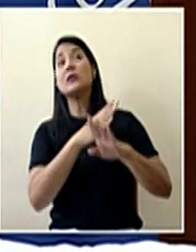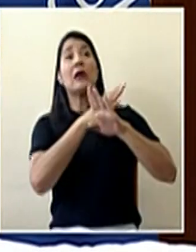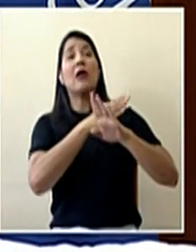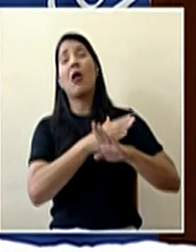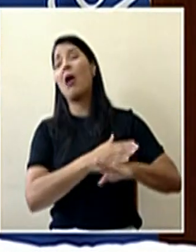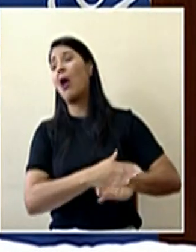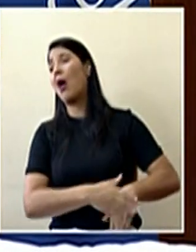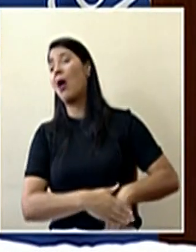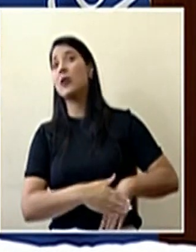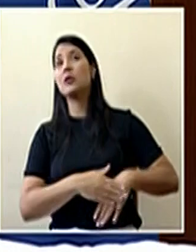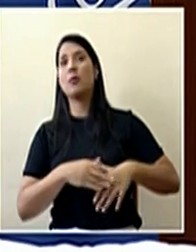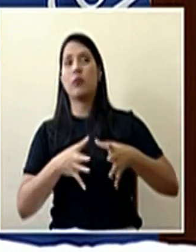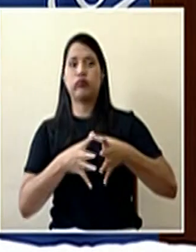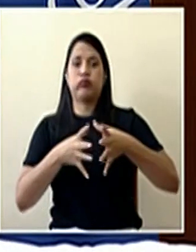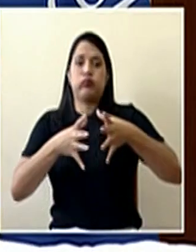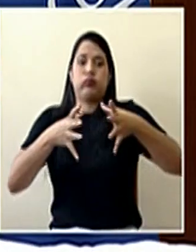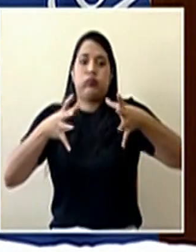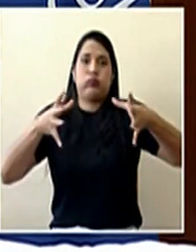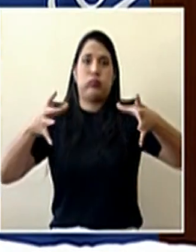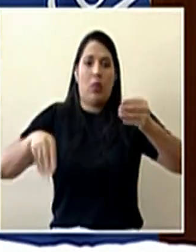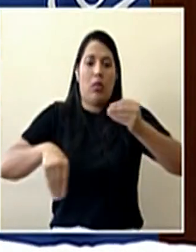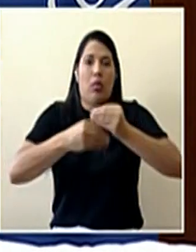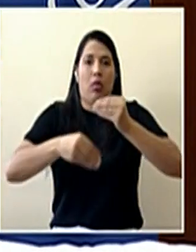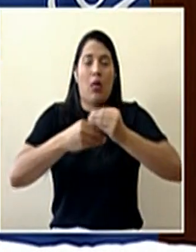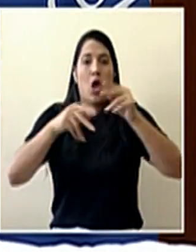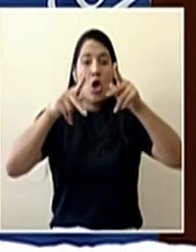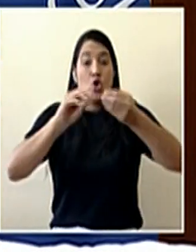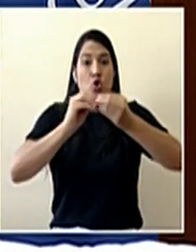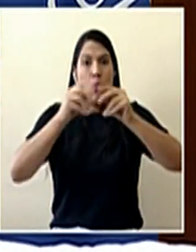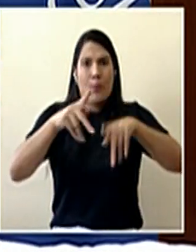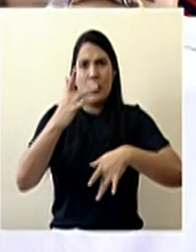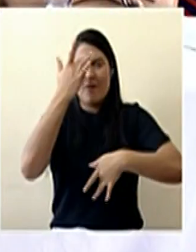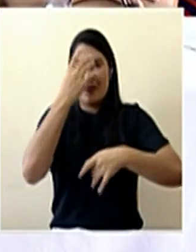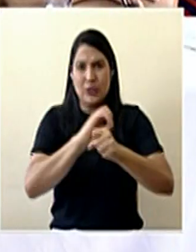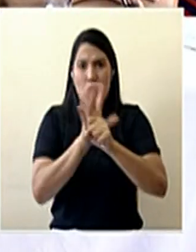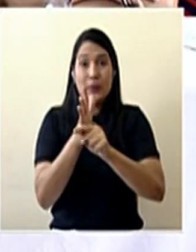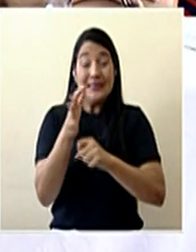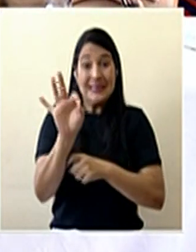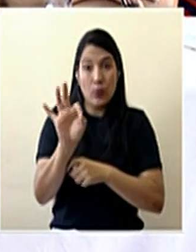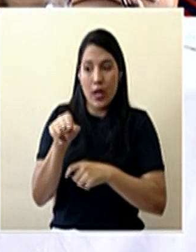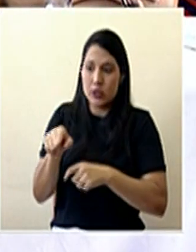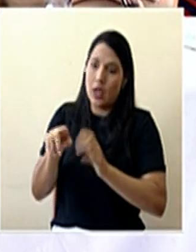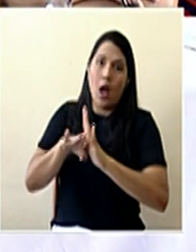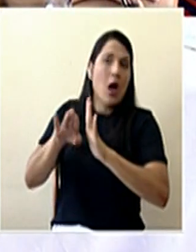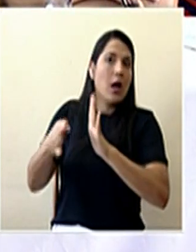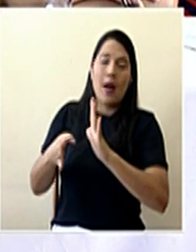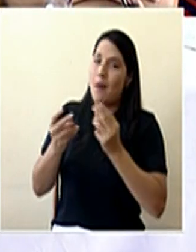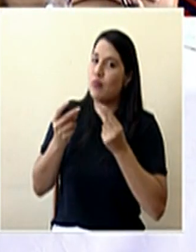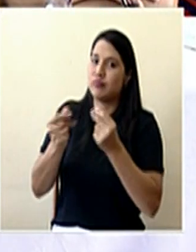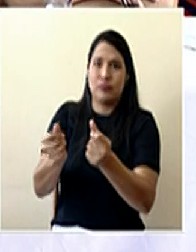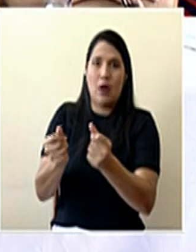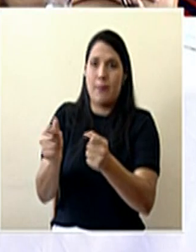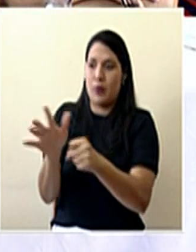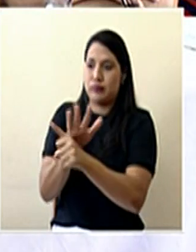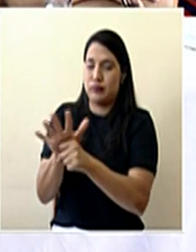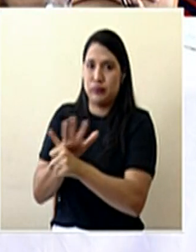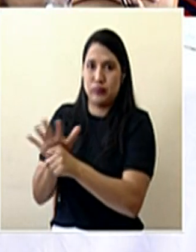cantidad de casos simultáneamente y esas poquitas camas se van a saturar. Entonces, en realidad eso va a depender mucho de la respuesta social, de, como les